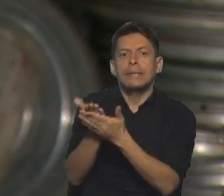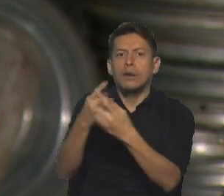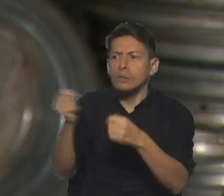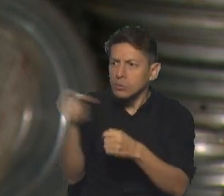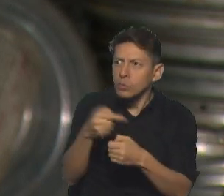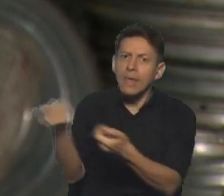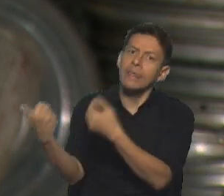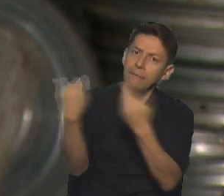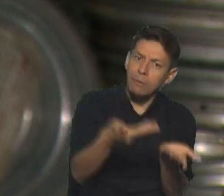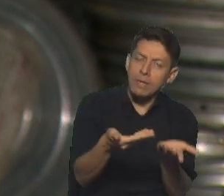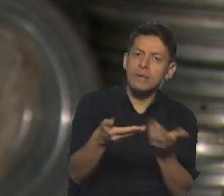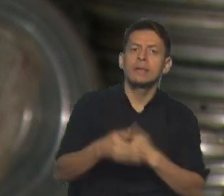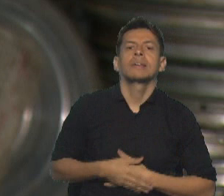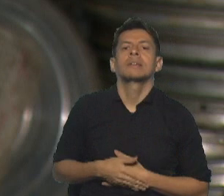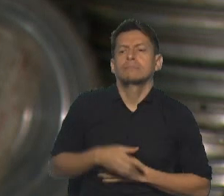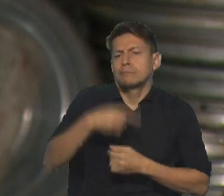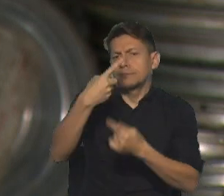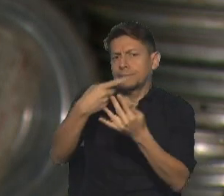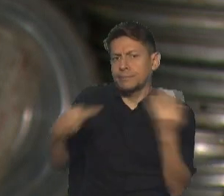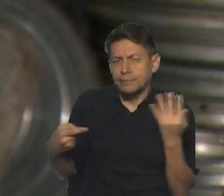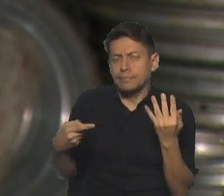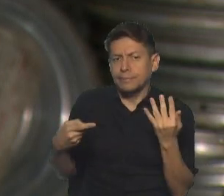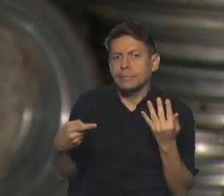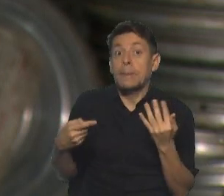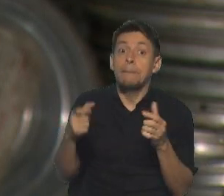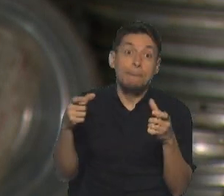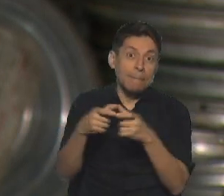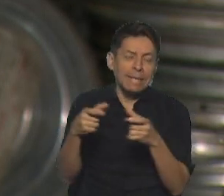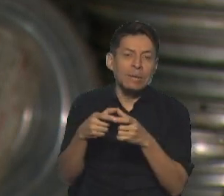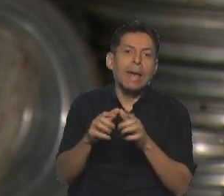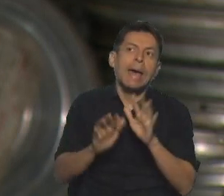van como planteando la cuestión. La película por ahí